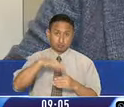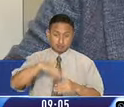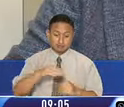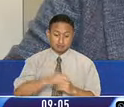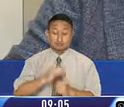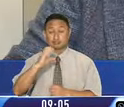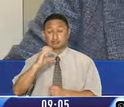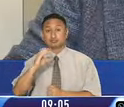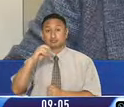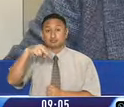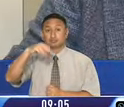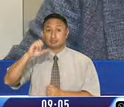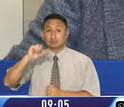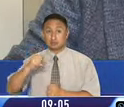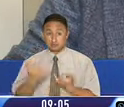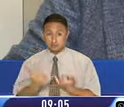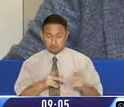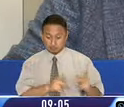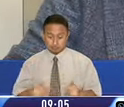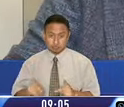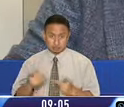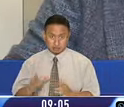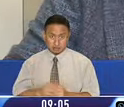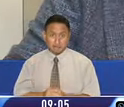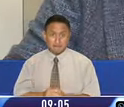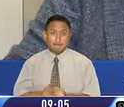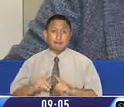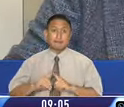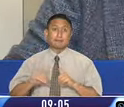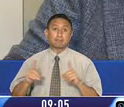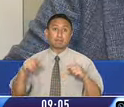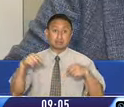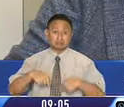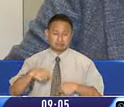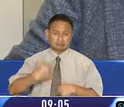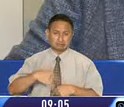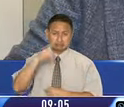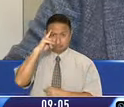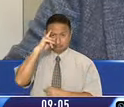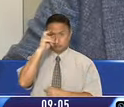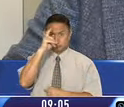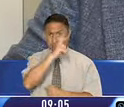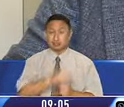Electoral técnicamente está preparado, pero sí va a ser una complicación. Ahora,